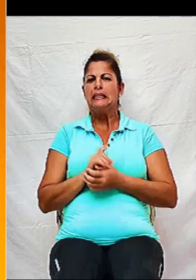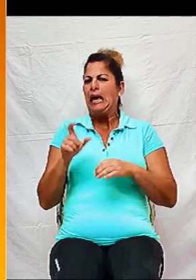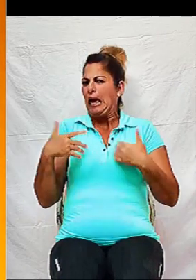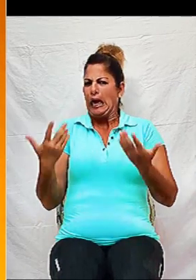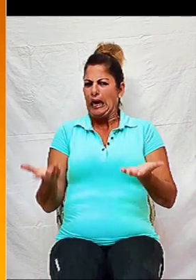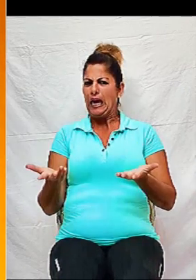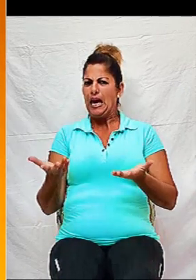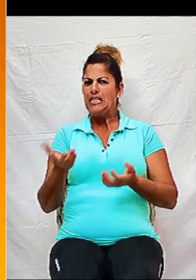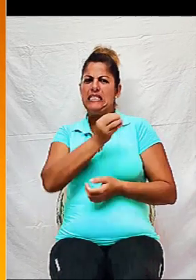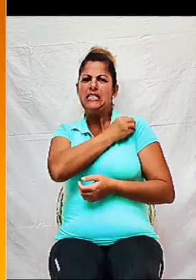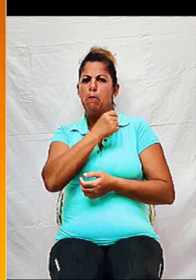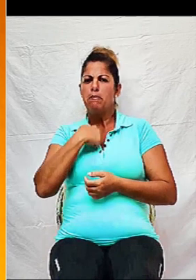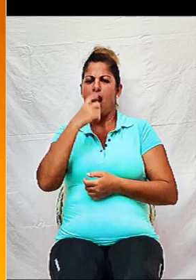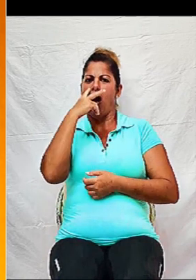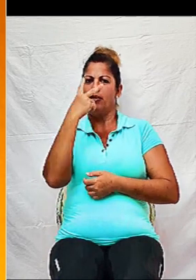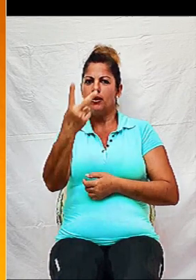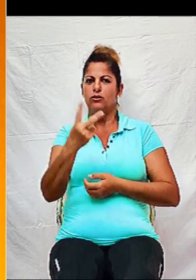¿Qué atrajo mi atención?